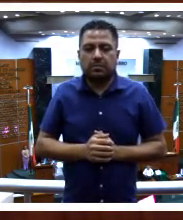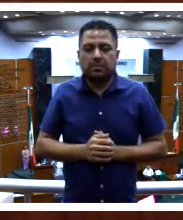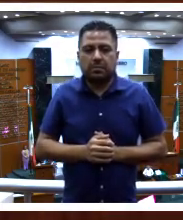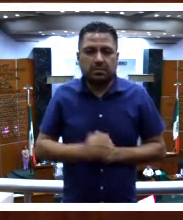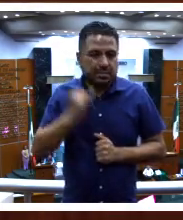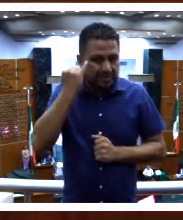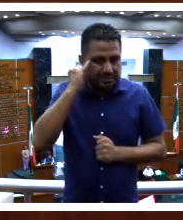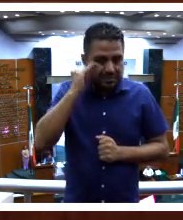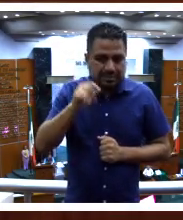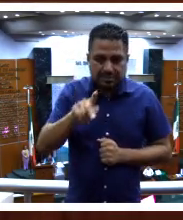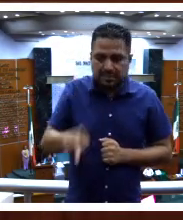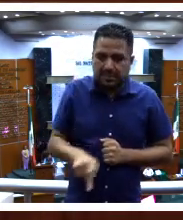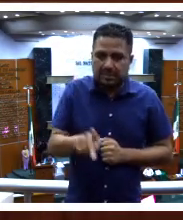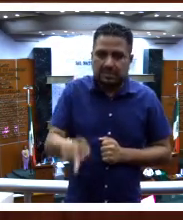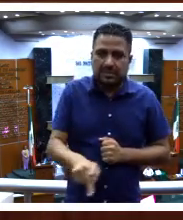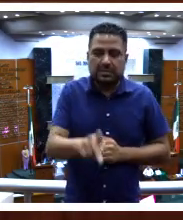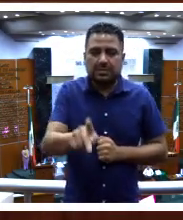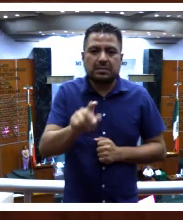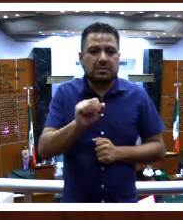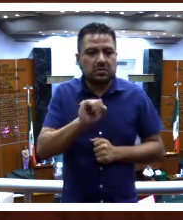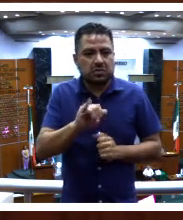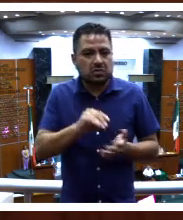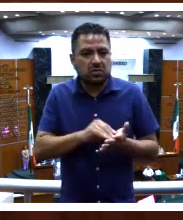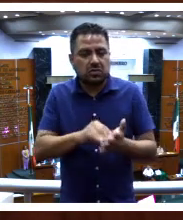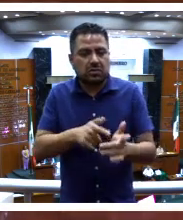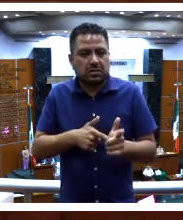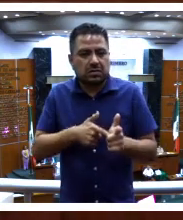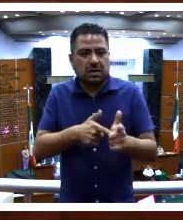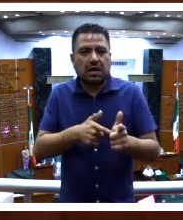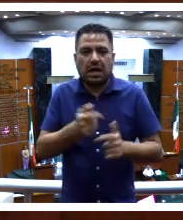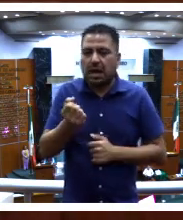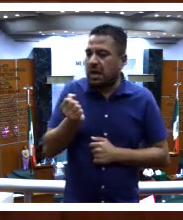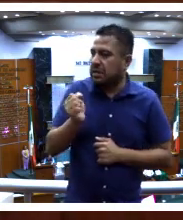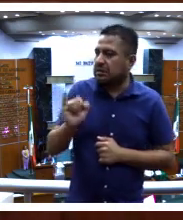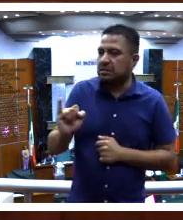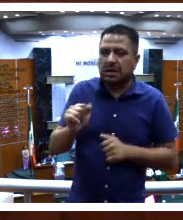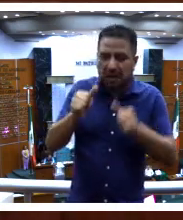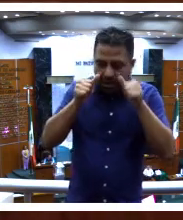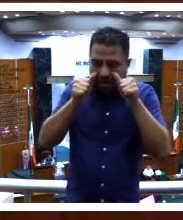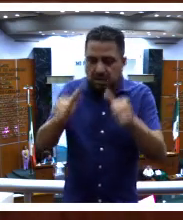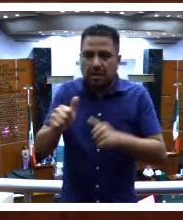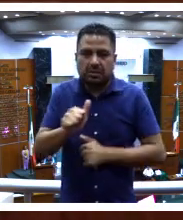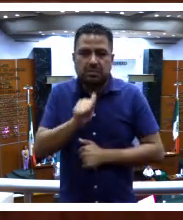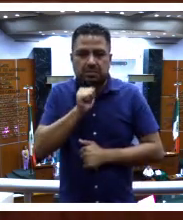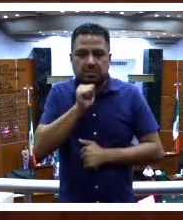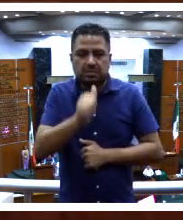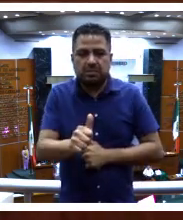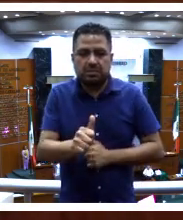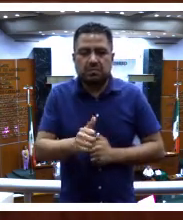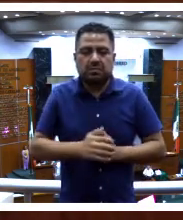Los indígenas siguen así, sin atención.